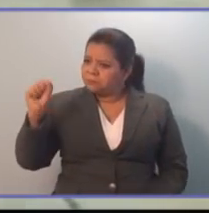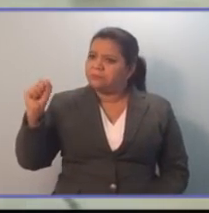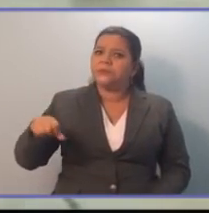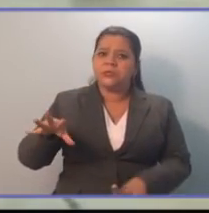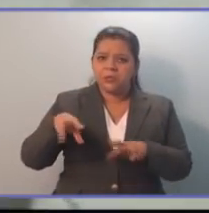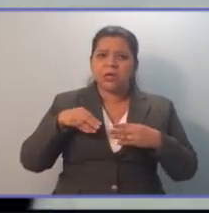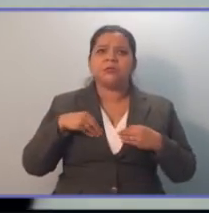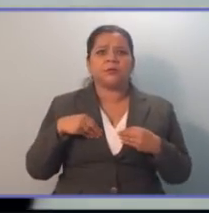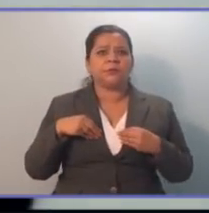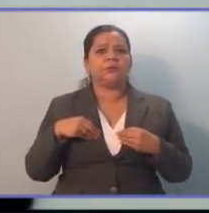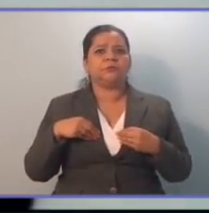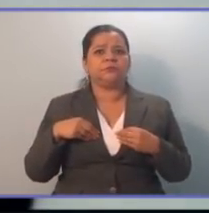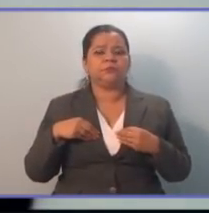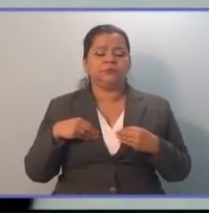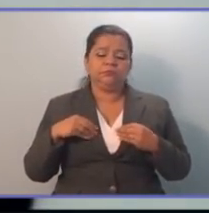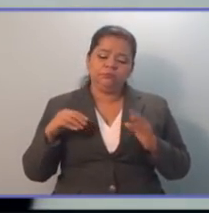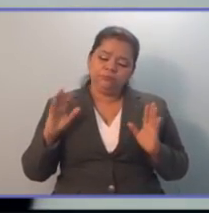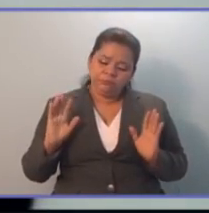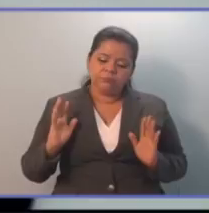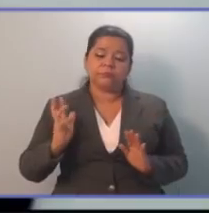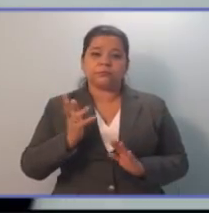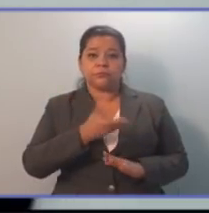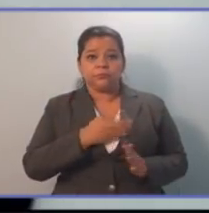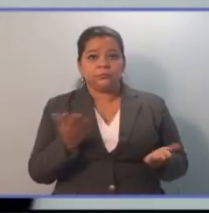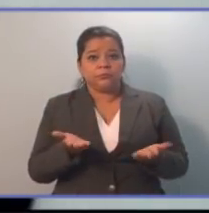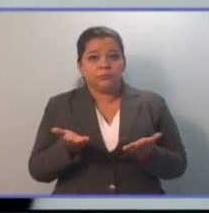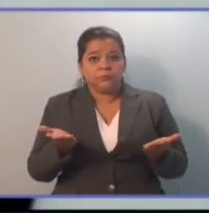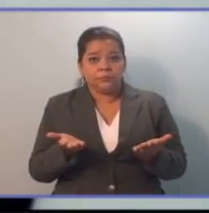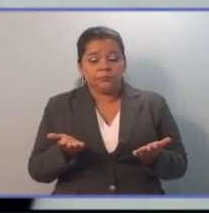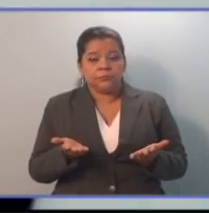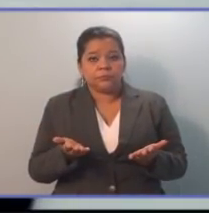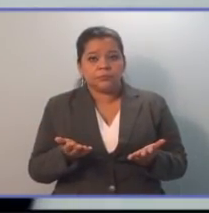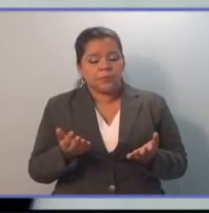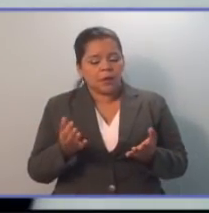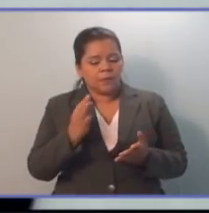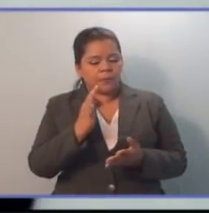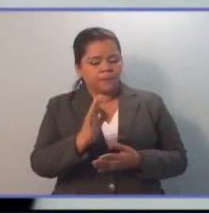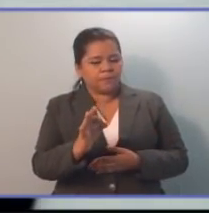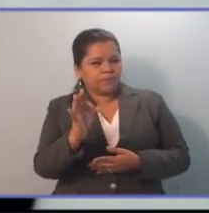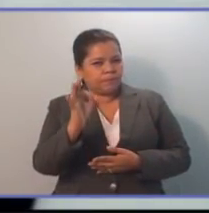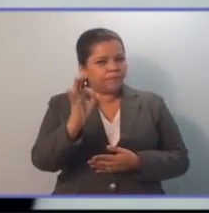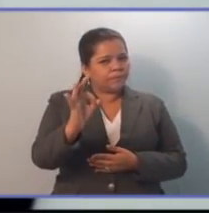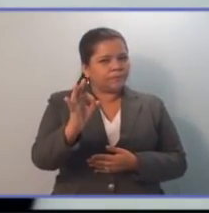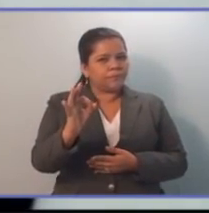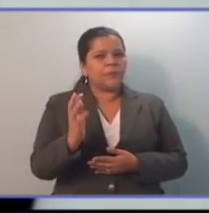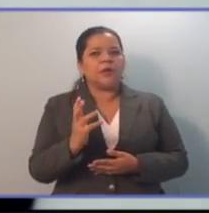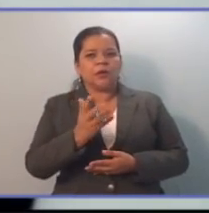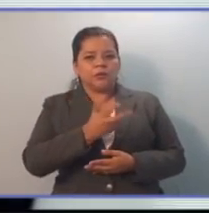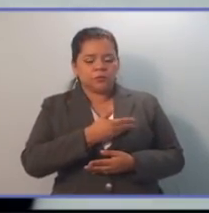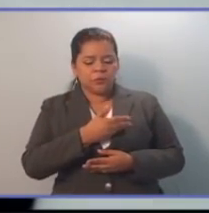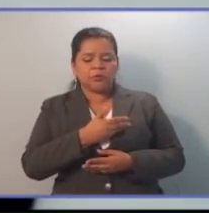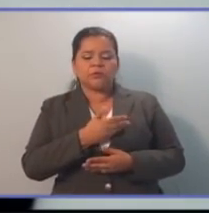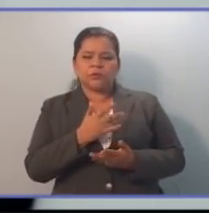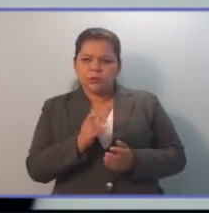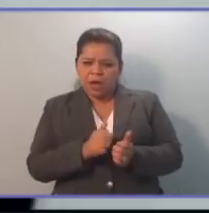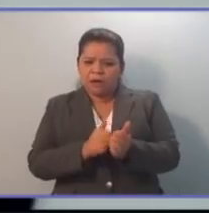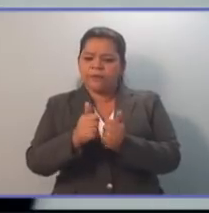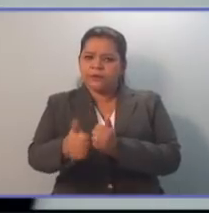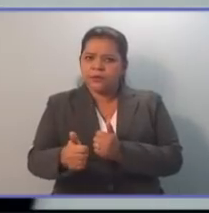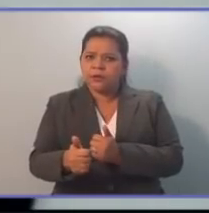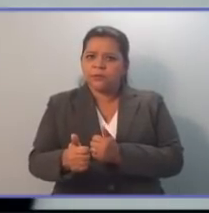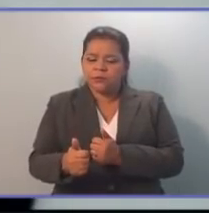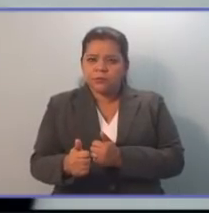hacer. Y lo hicimos de una manera tan eficiente que avanzamos, yo digo, con